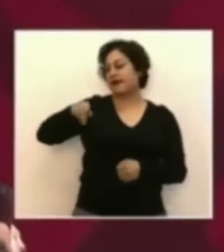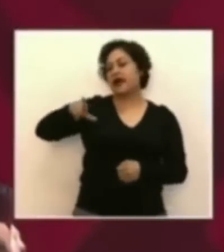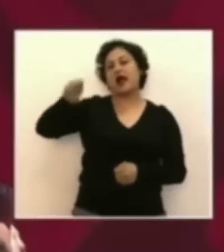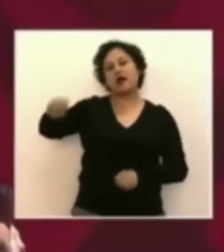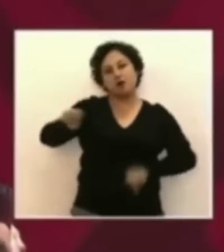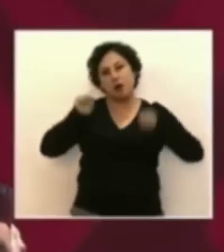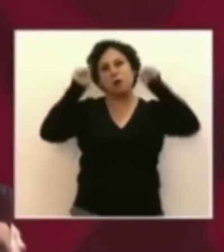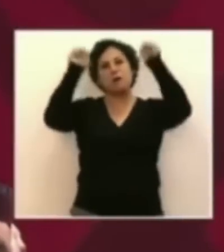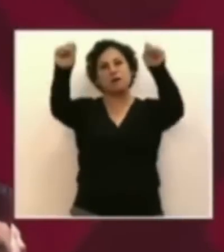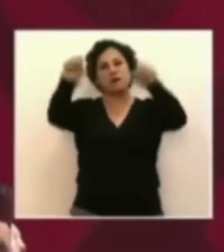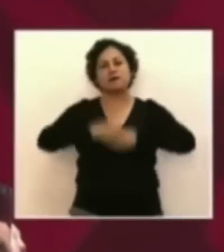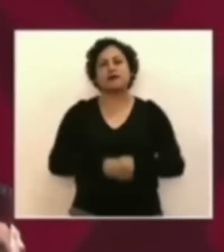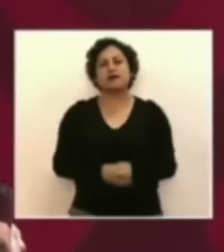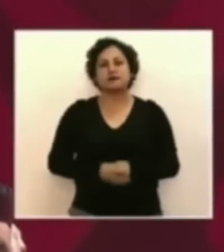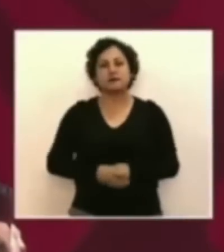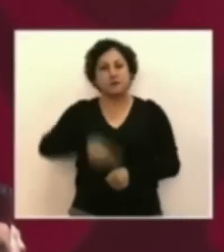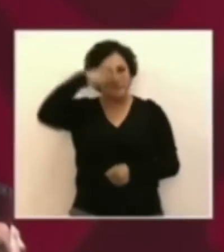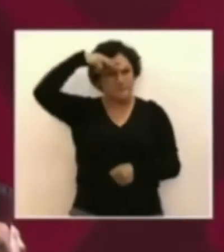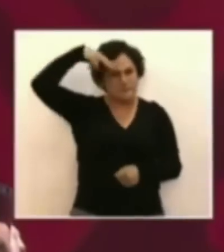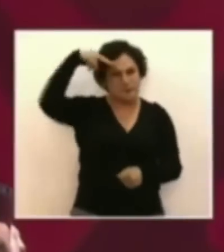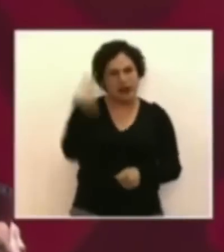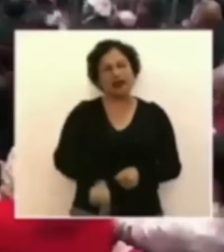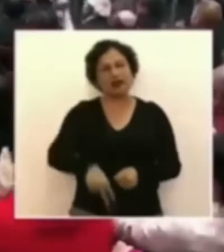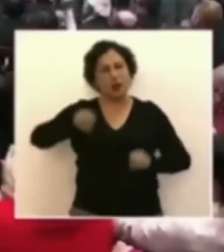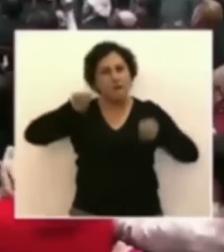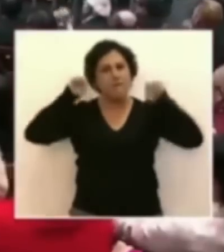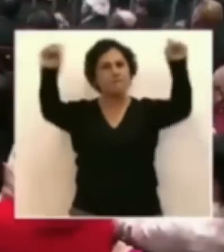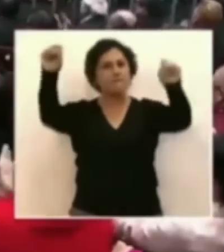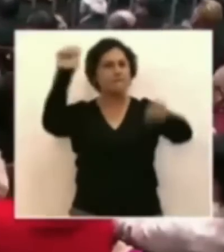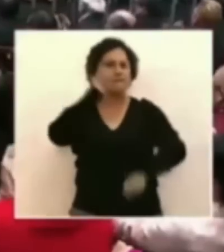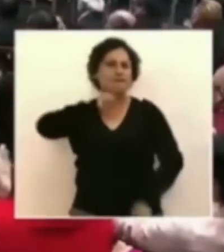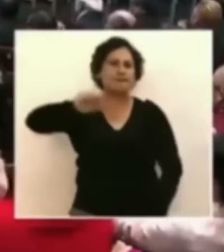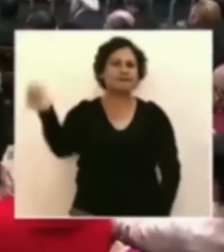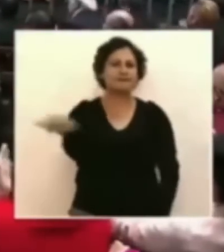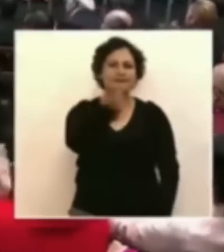¡Y que siempre viva México!